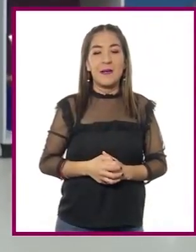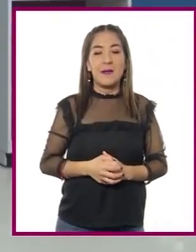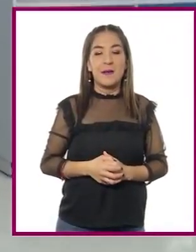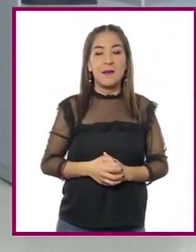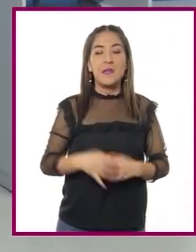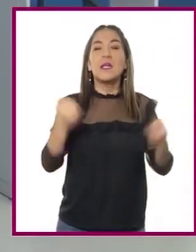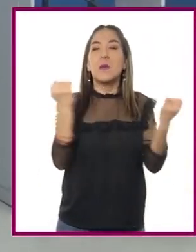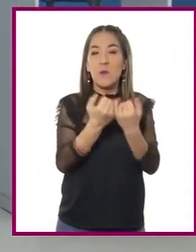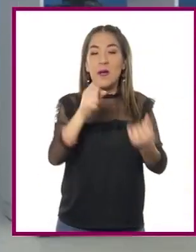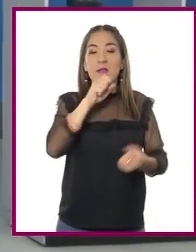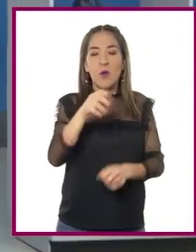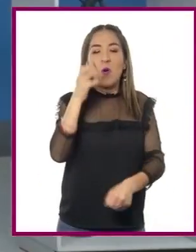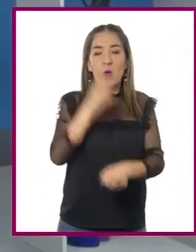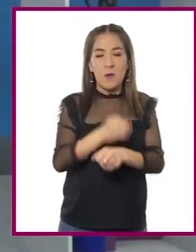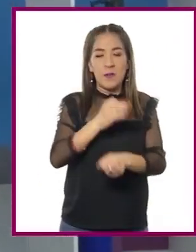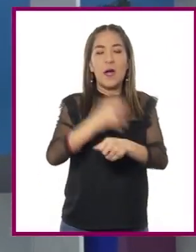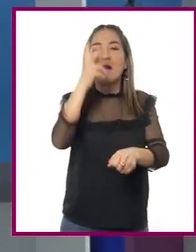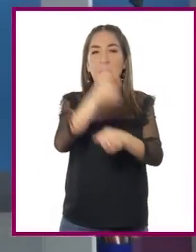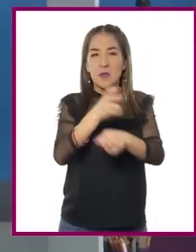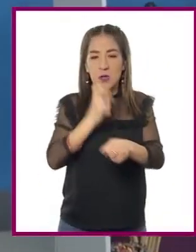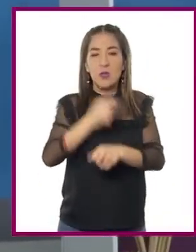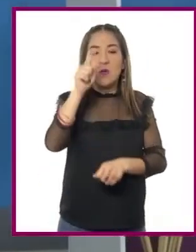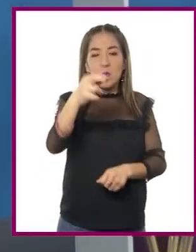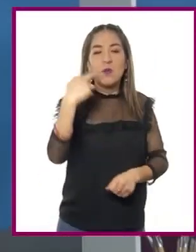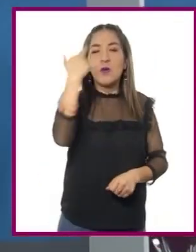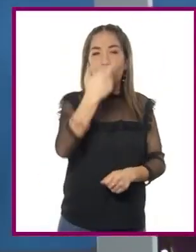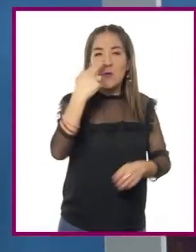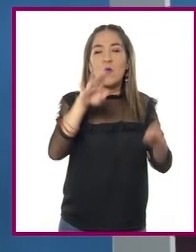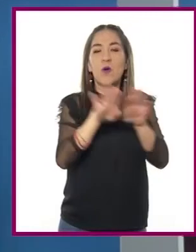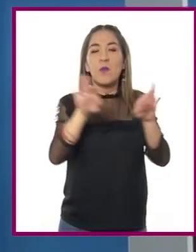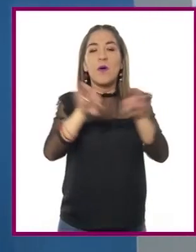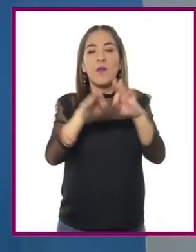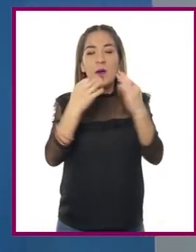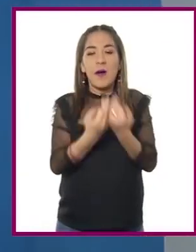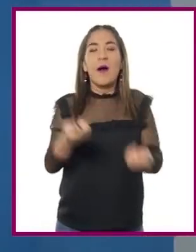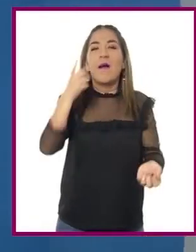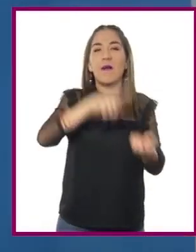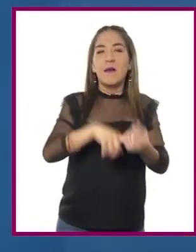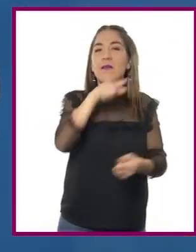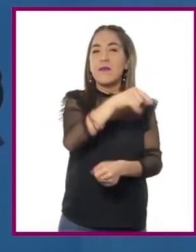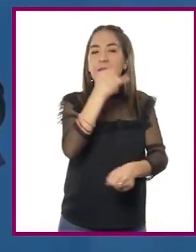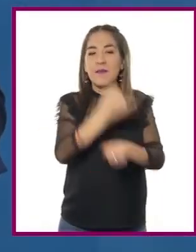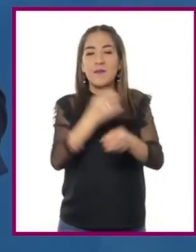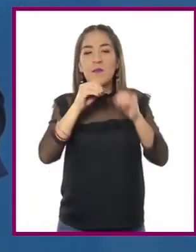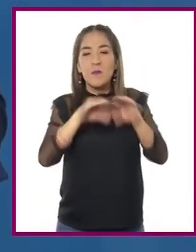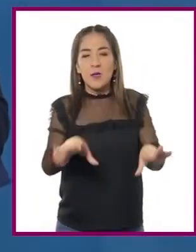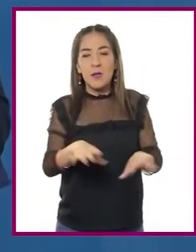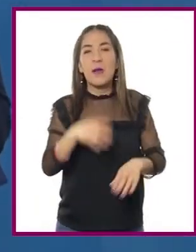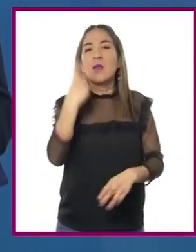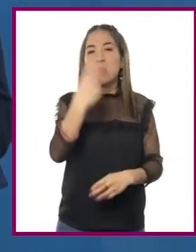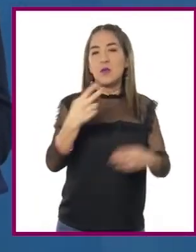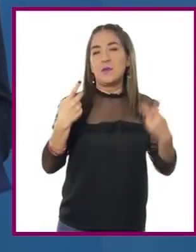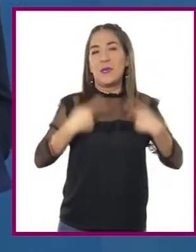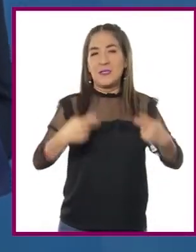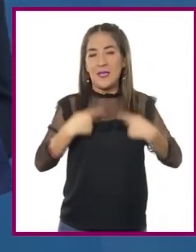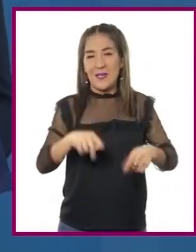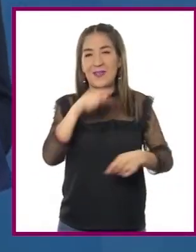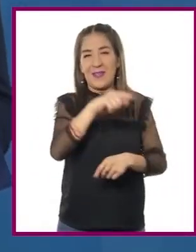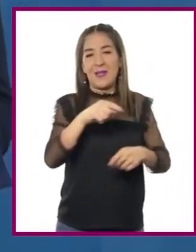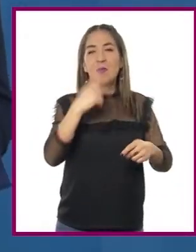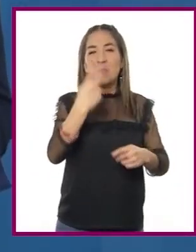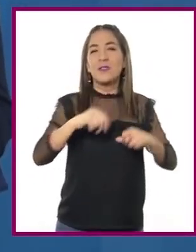Al respecto, les invitamos a revisar la forma en cómo incorporan la información dos adolescentes de